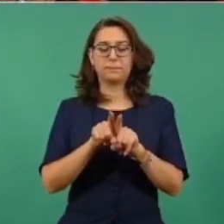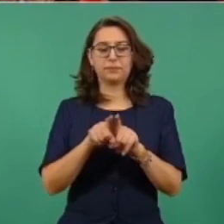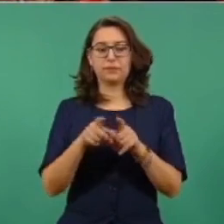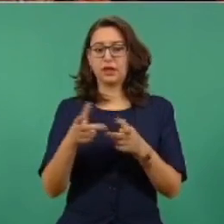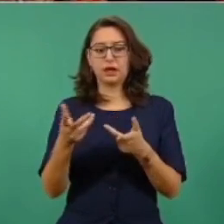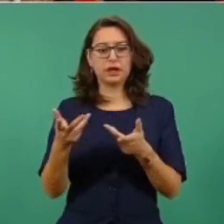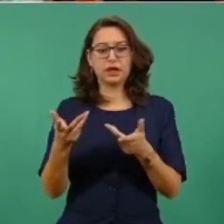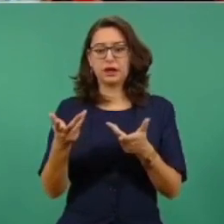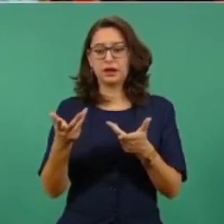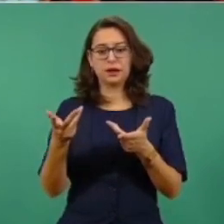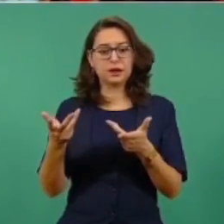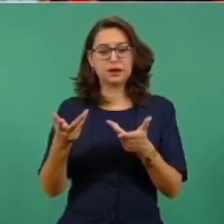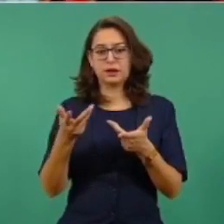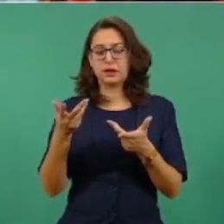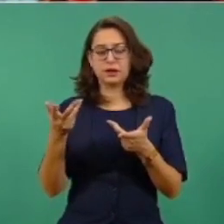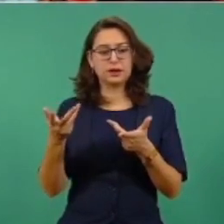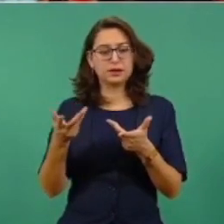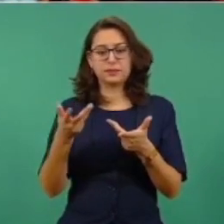el International